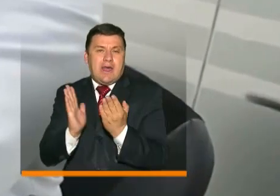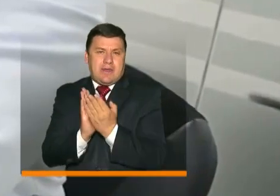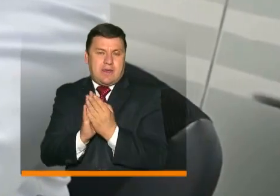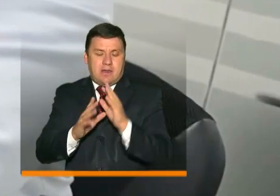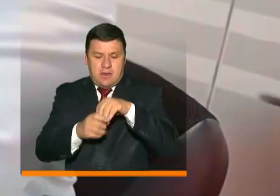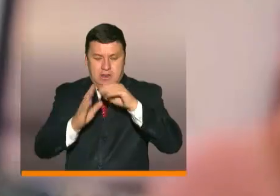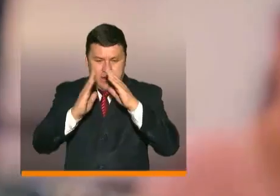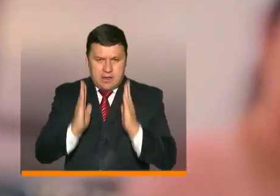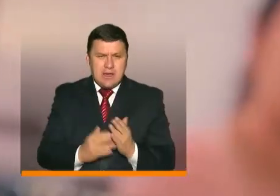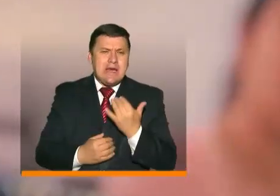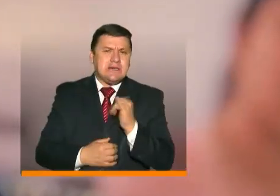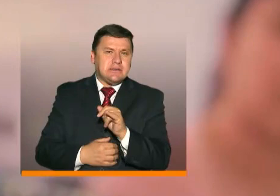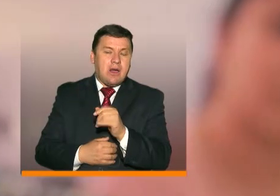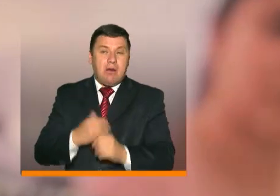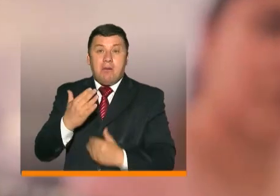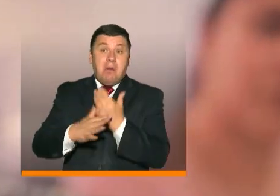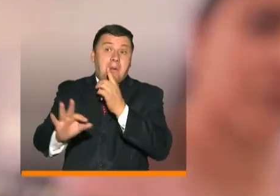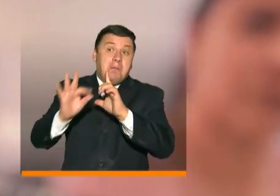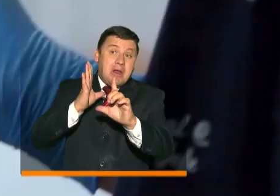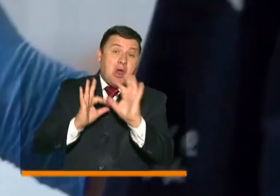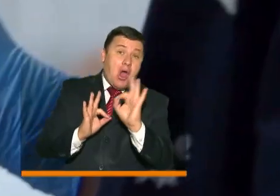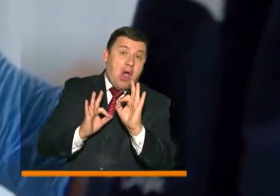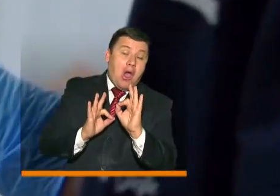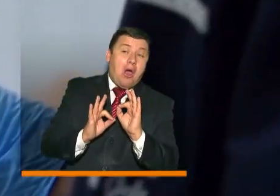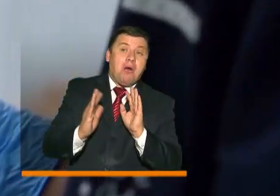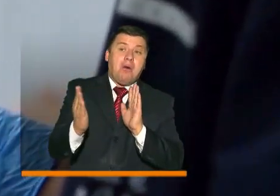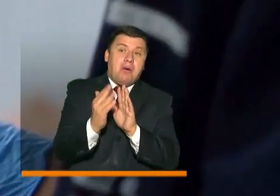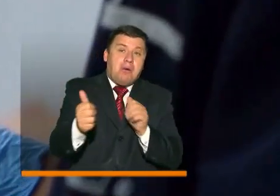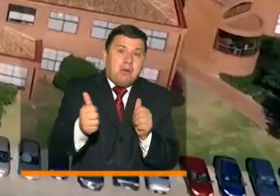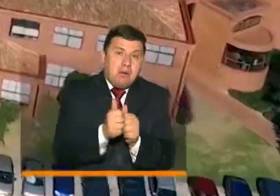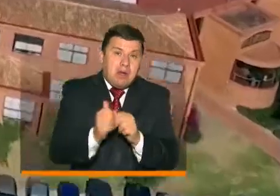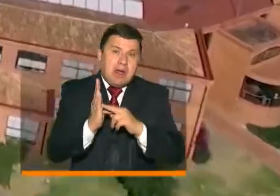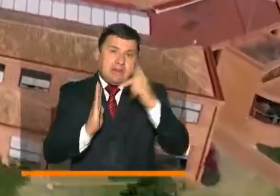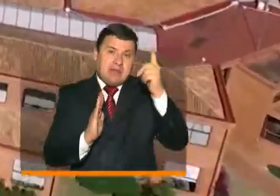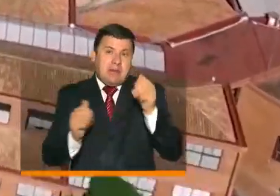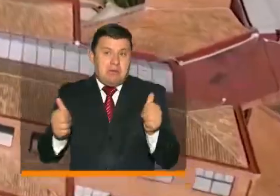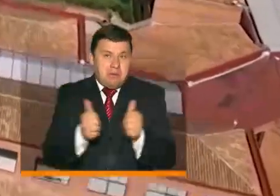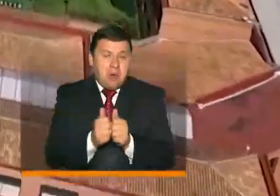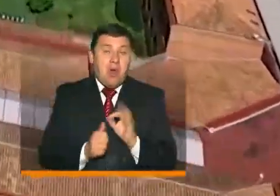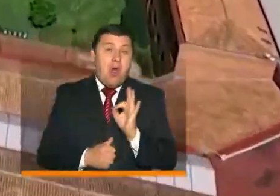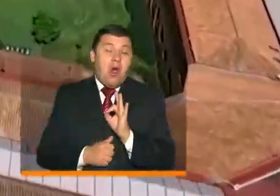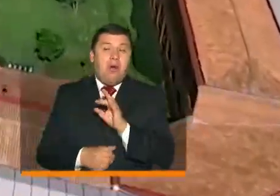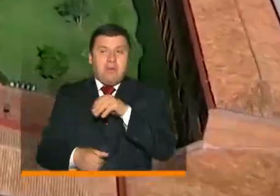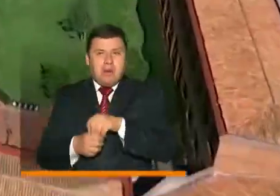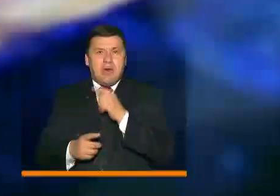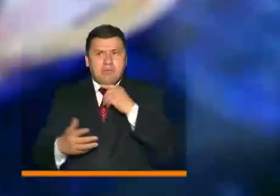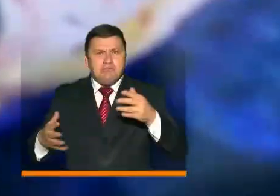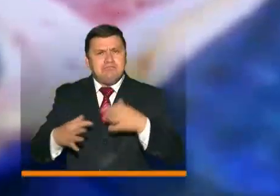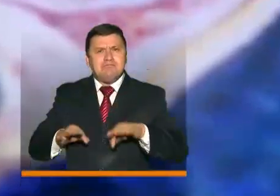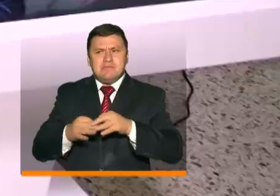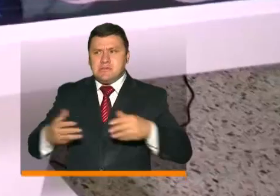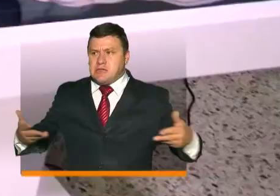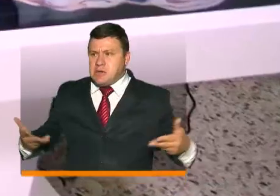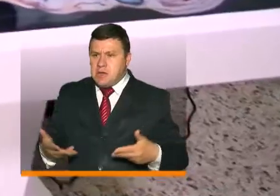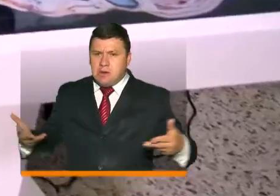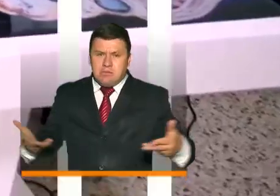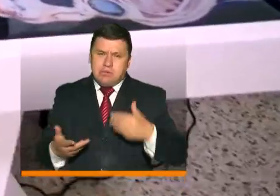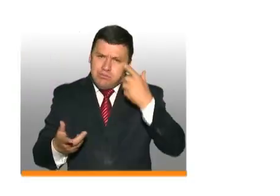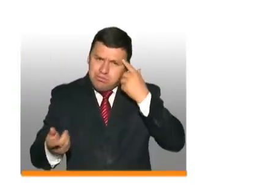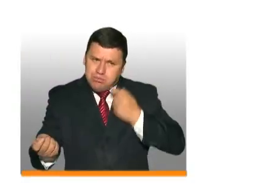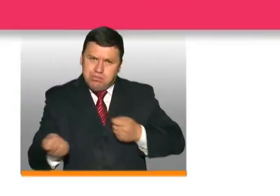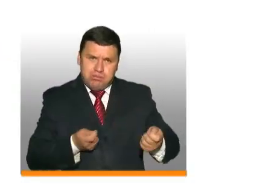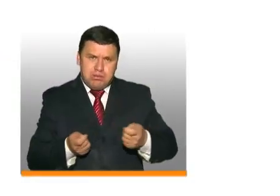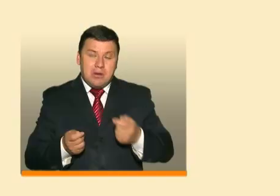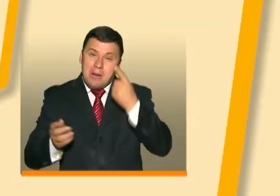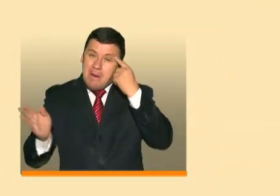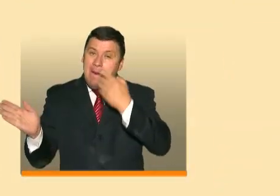en casa, ya sea con virtualidad o con modalidades asistidas por tecnología. Se destaca la solidaridad del sector con la estrategia